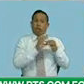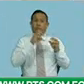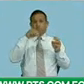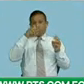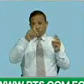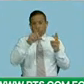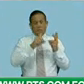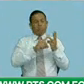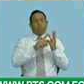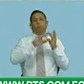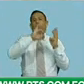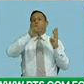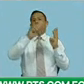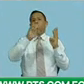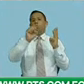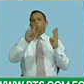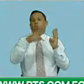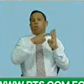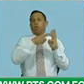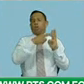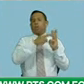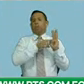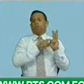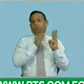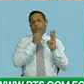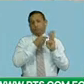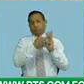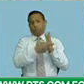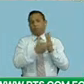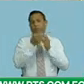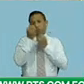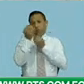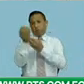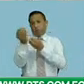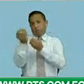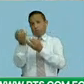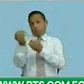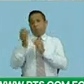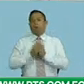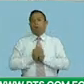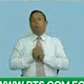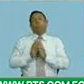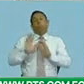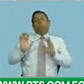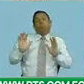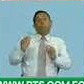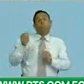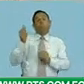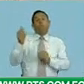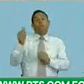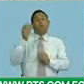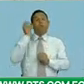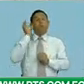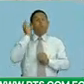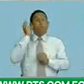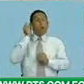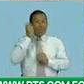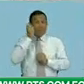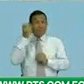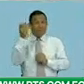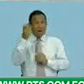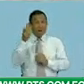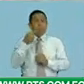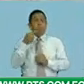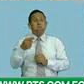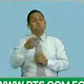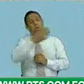José B., procurador del consorcio Pedernales. Simplemente la señora fiscal determinó de que era necesario que den su